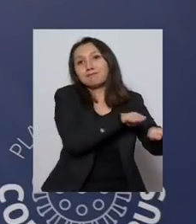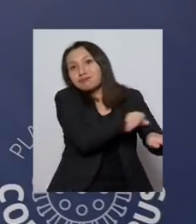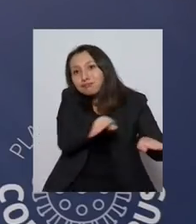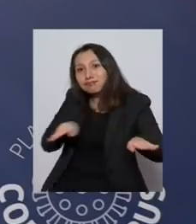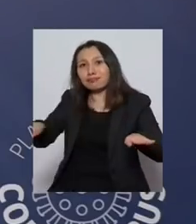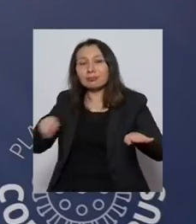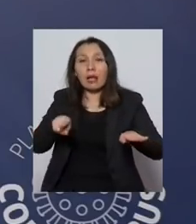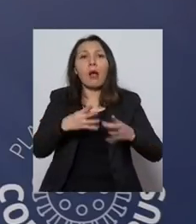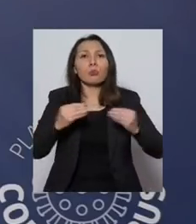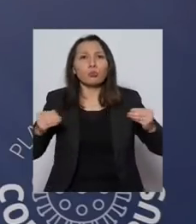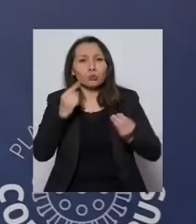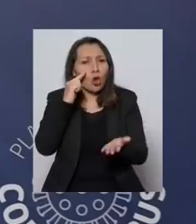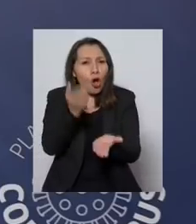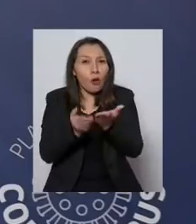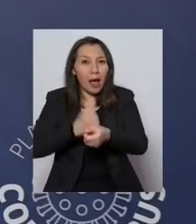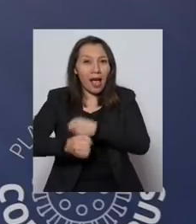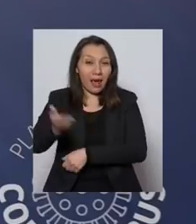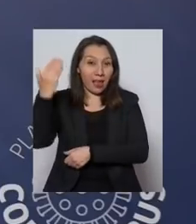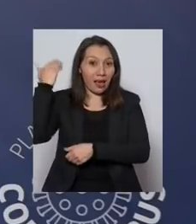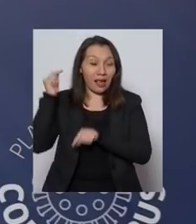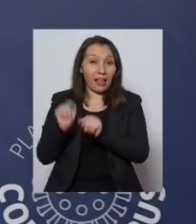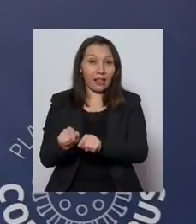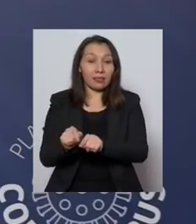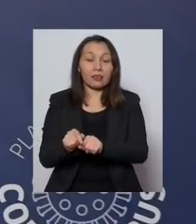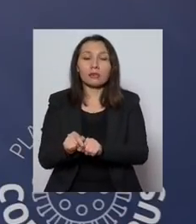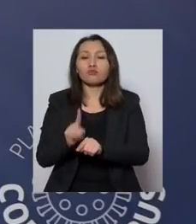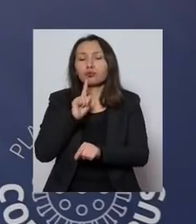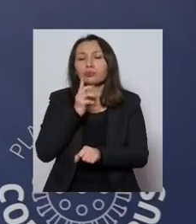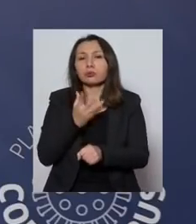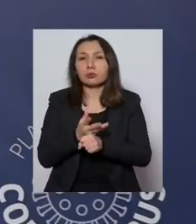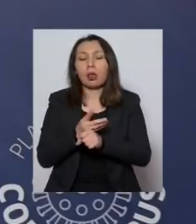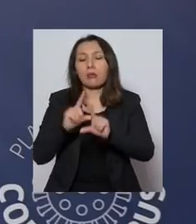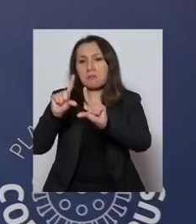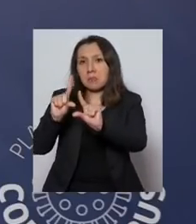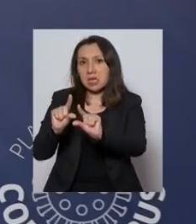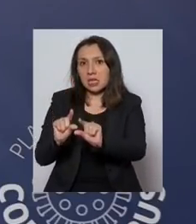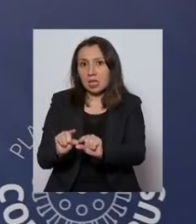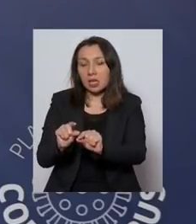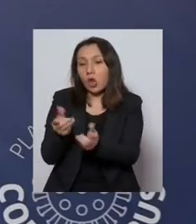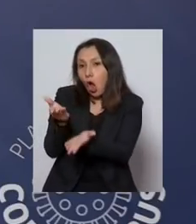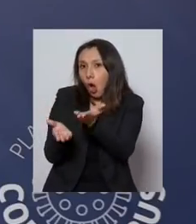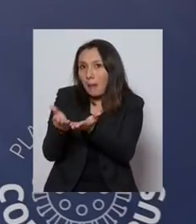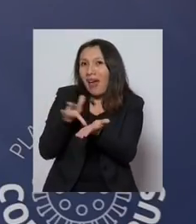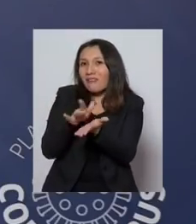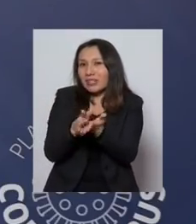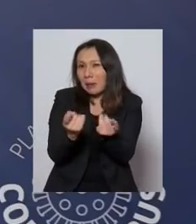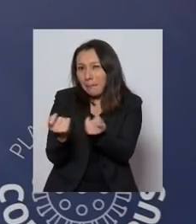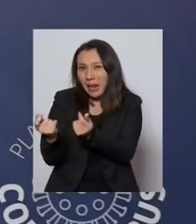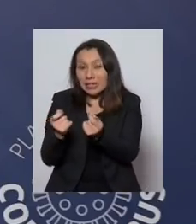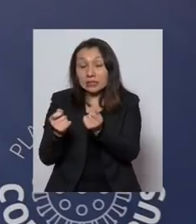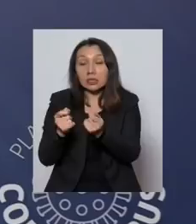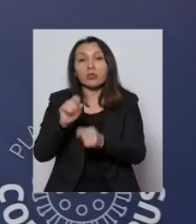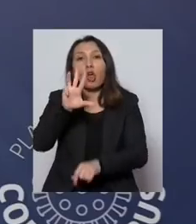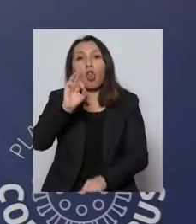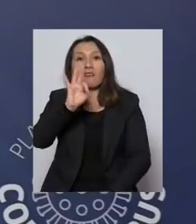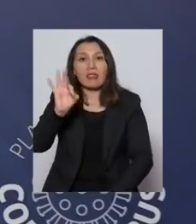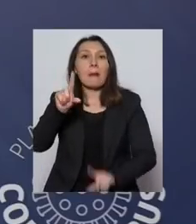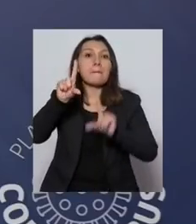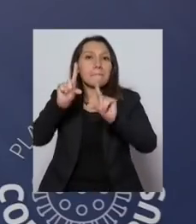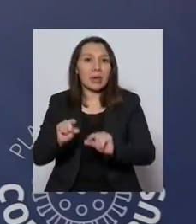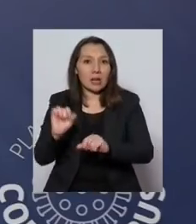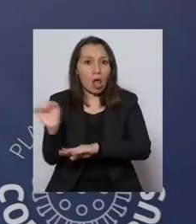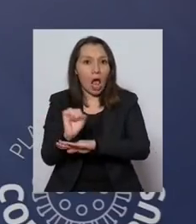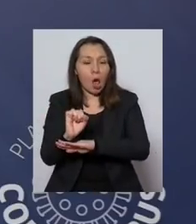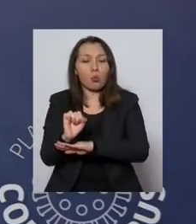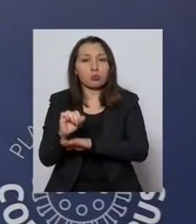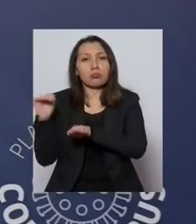Tuvimos, en comparación con años anteriores, tuvimos una disminución en la fecha similar de un 90%